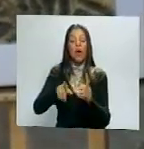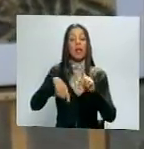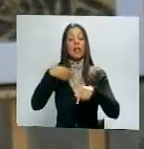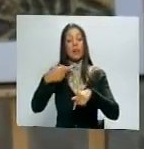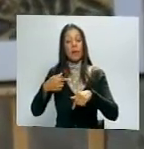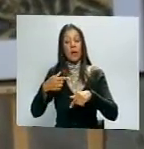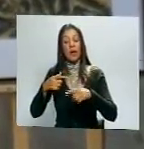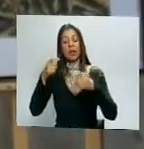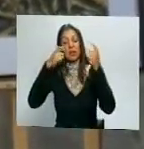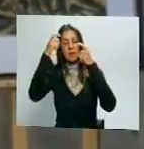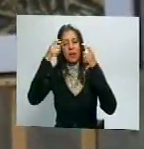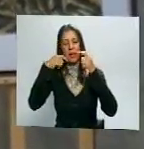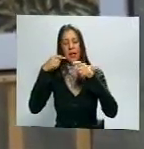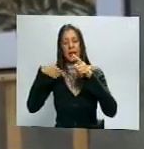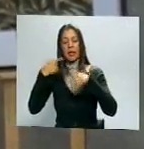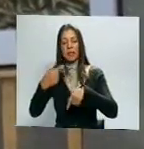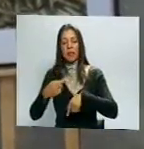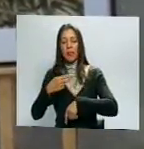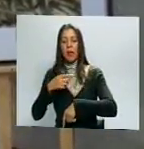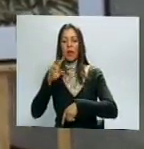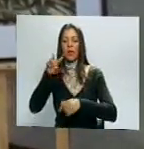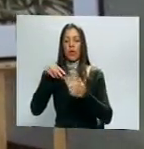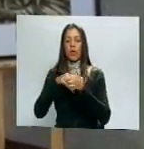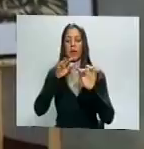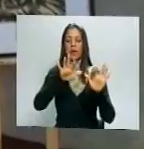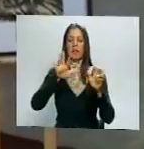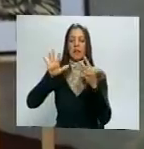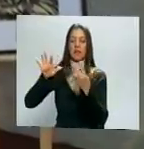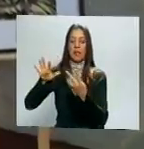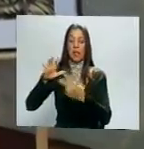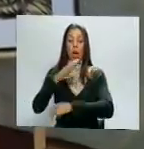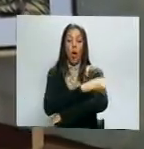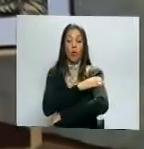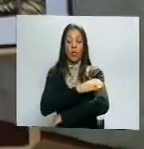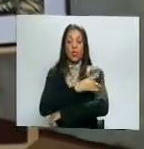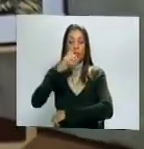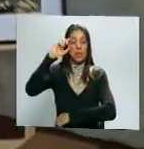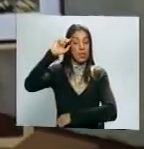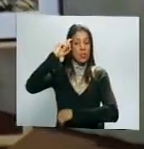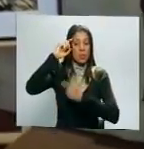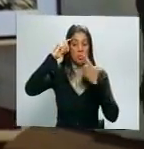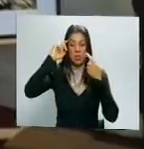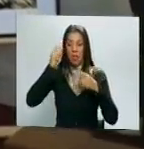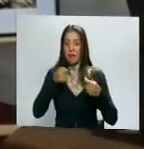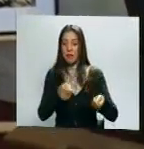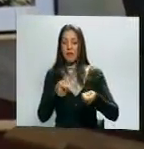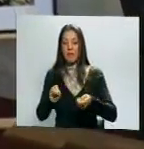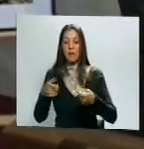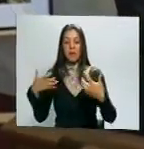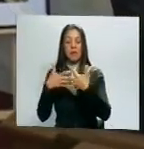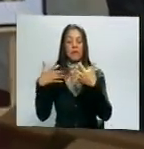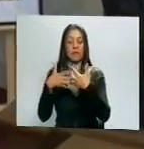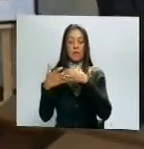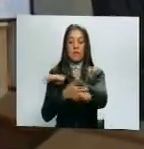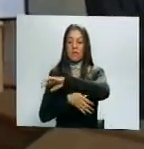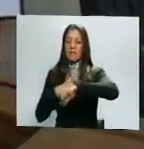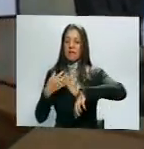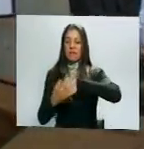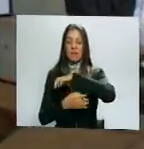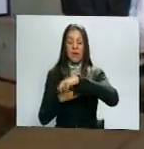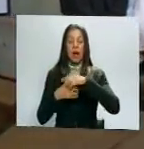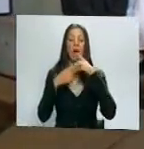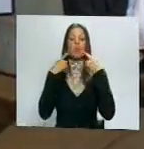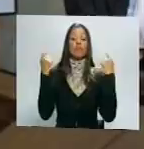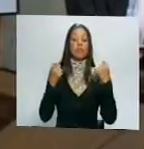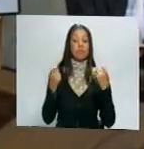locura desatada de sectores de la derecha. Promovido, y esto es bueno que quede muy claro, y ojalá todos